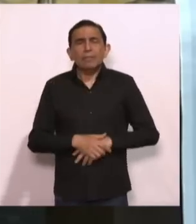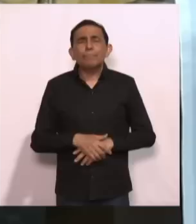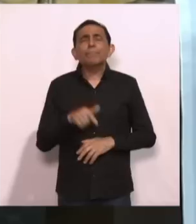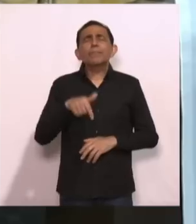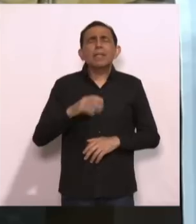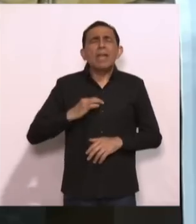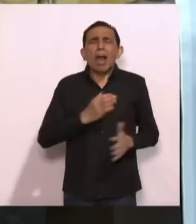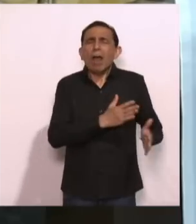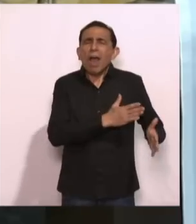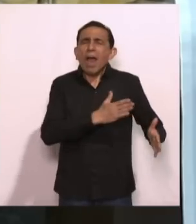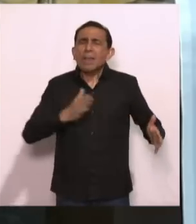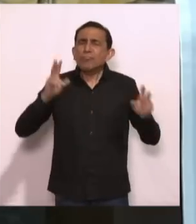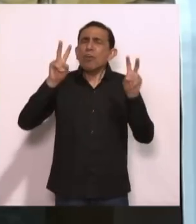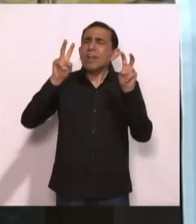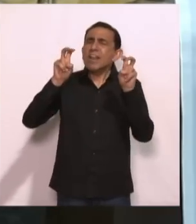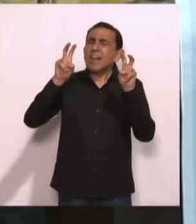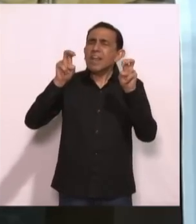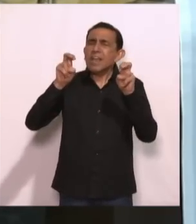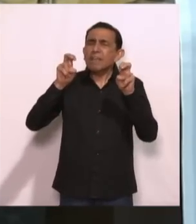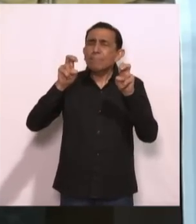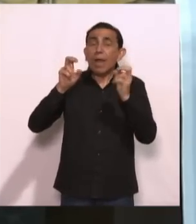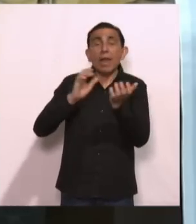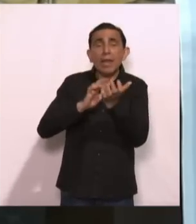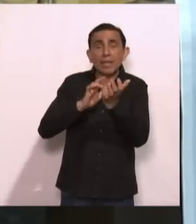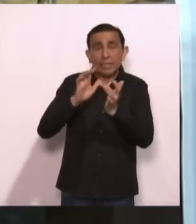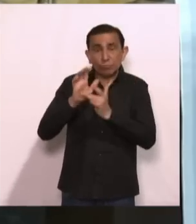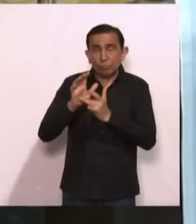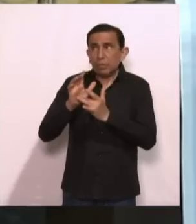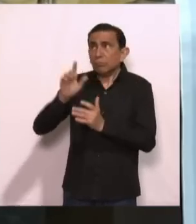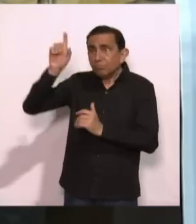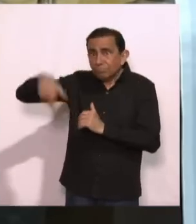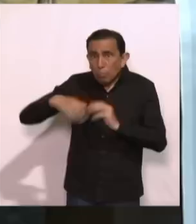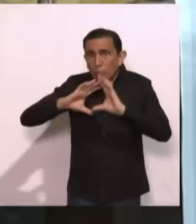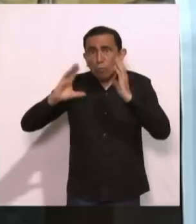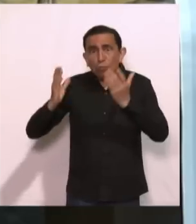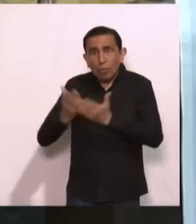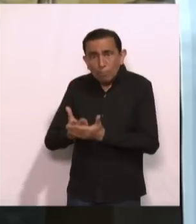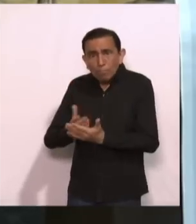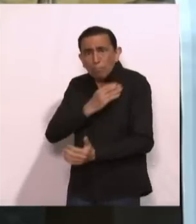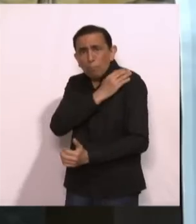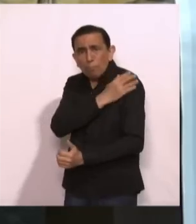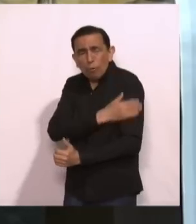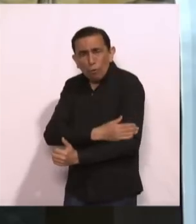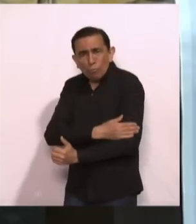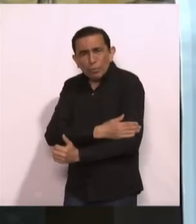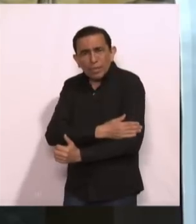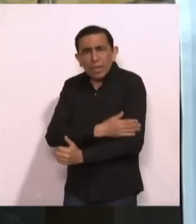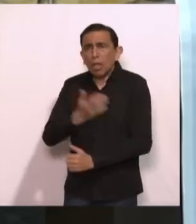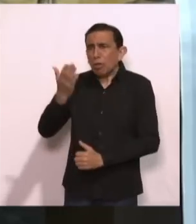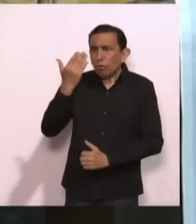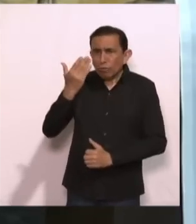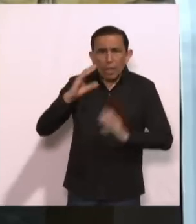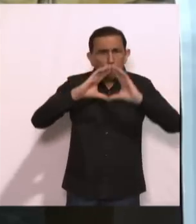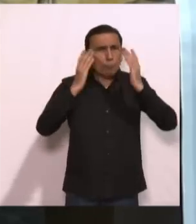Este año, con el lema "Jesucristo se hizo pobre por ustedes", la Jornada Mundial de